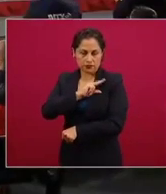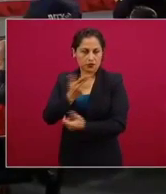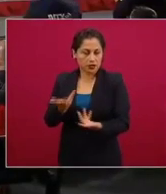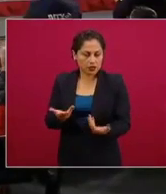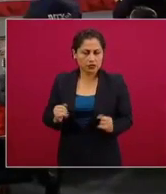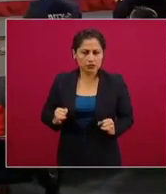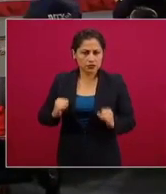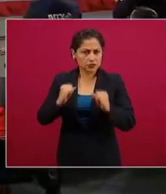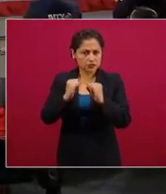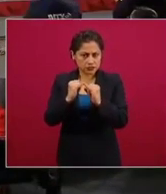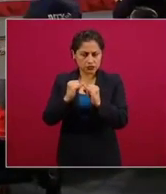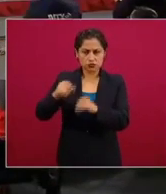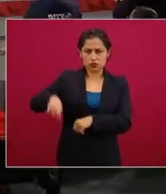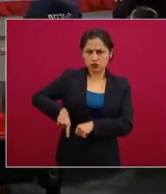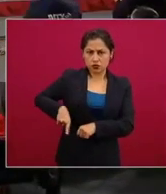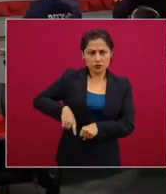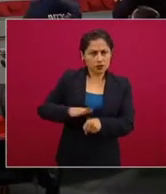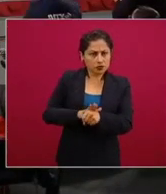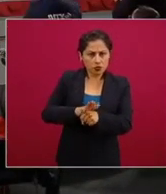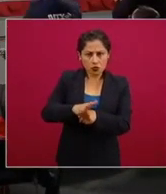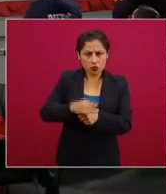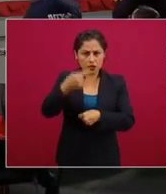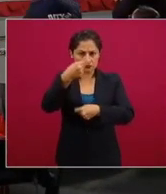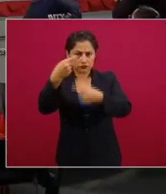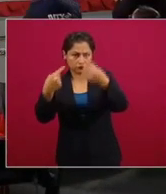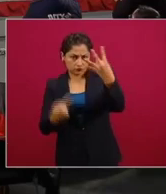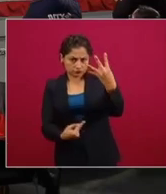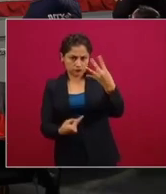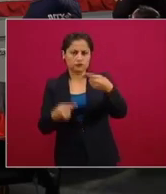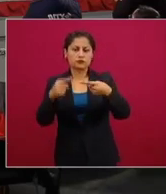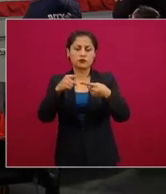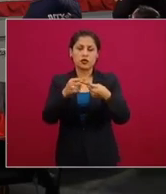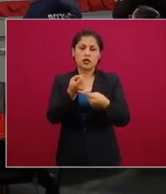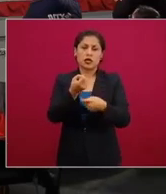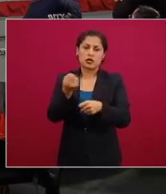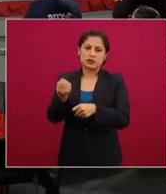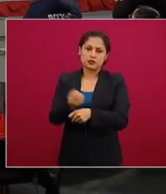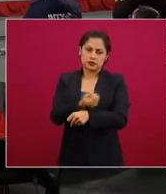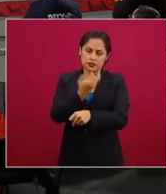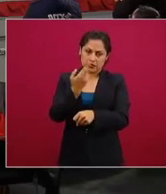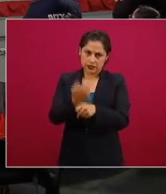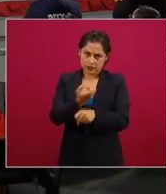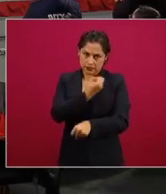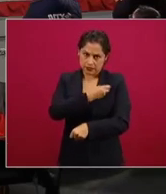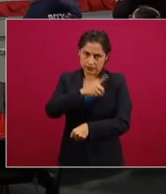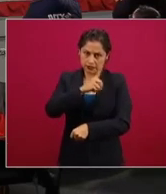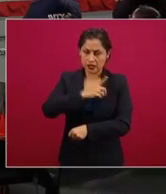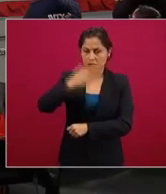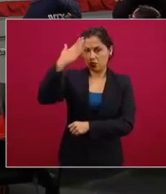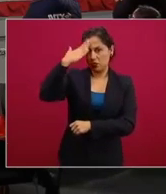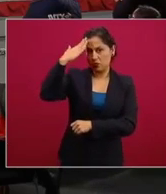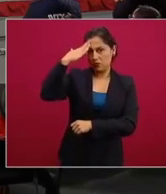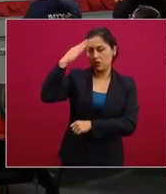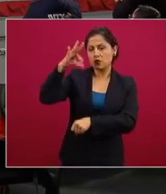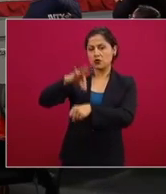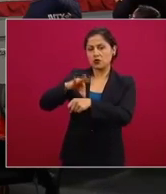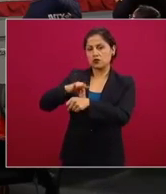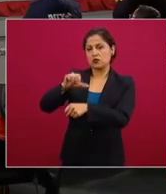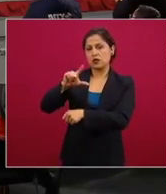participan por parte del sector público? Las que aquí se enumeran. Primero, la Secretaría de Salud, encabezada por el doctor Alcocer, aquí